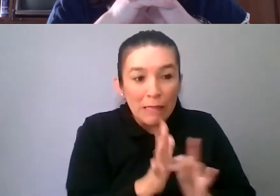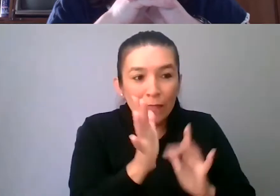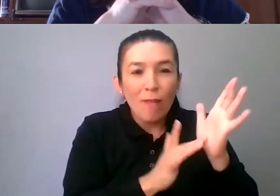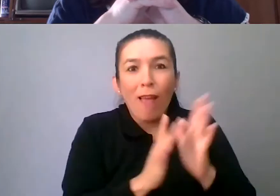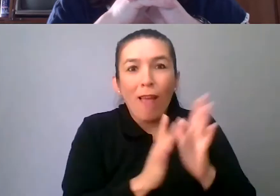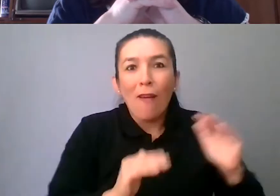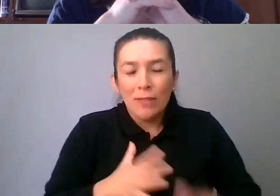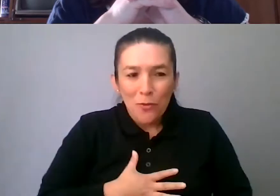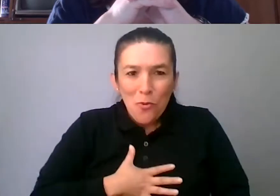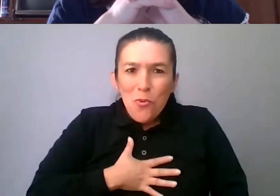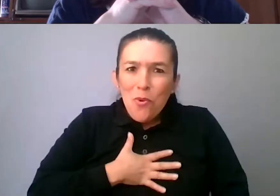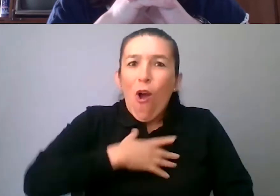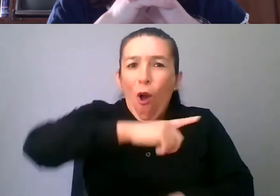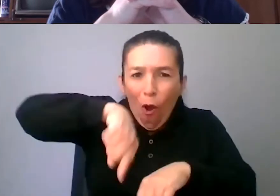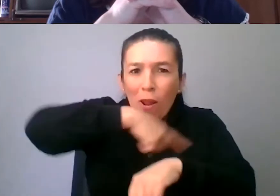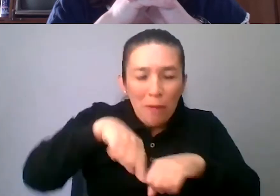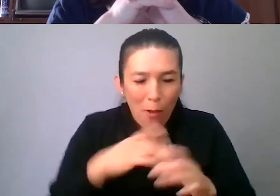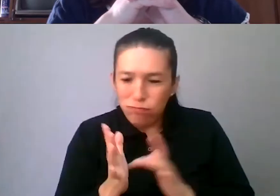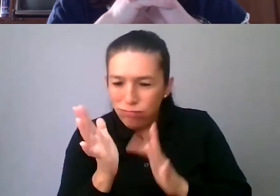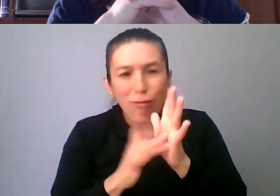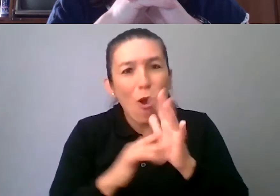porque te da satisfacción.